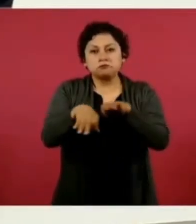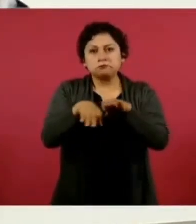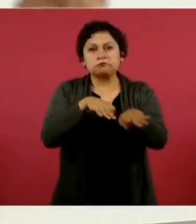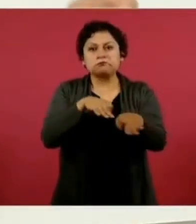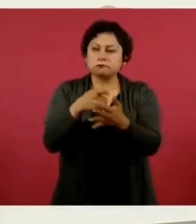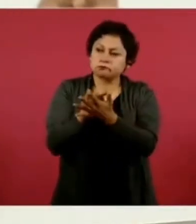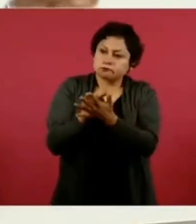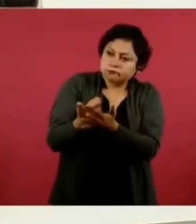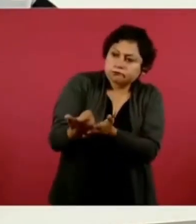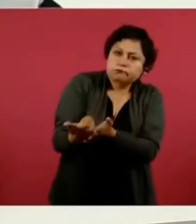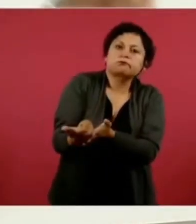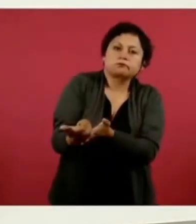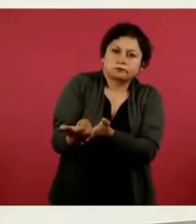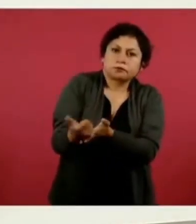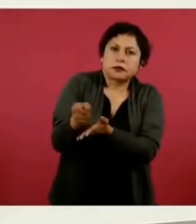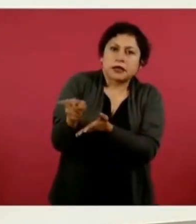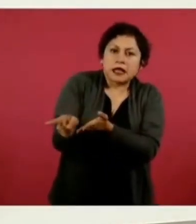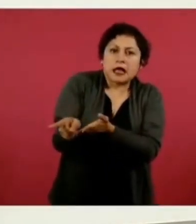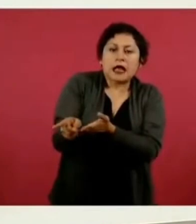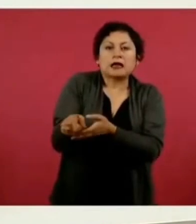para que trabaje como aprendiz